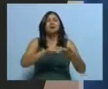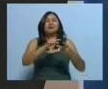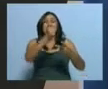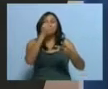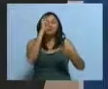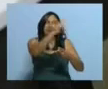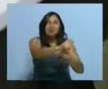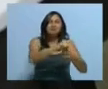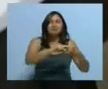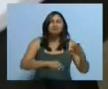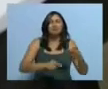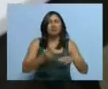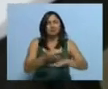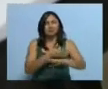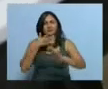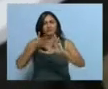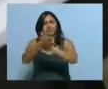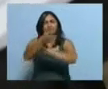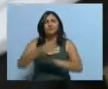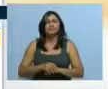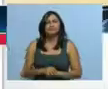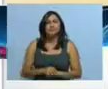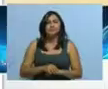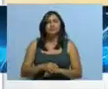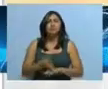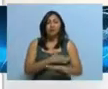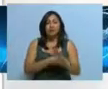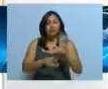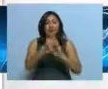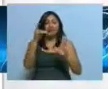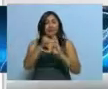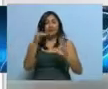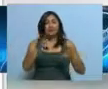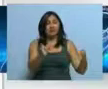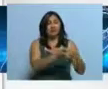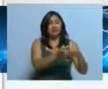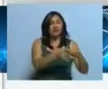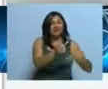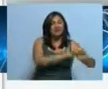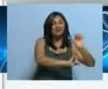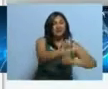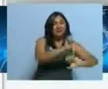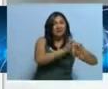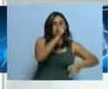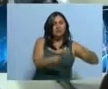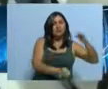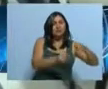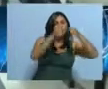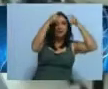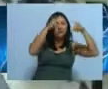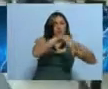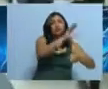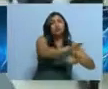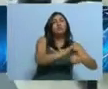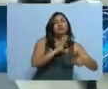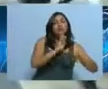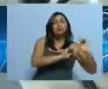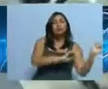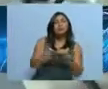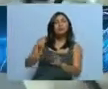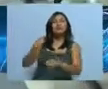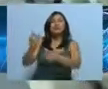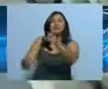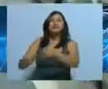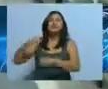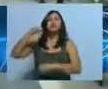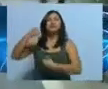noticias, RPTV. Por medio de un decreto, la Agencia Nacional de Defensa Jurídica del Estado le dio respuesta a la solicitud